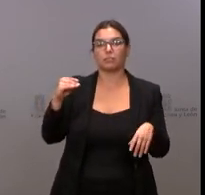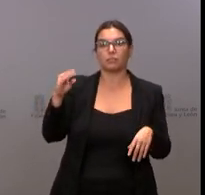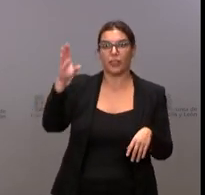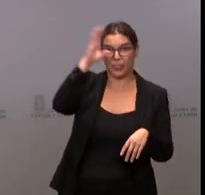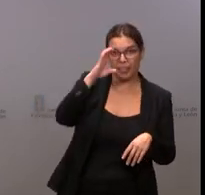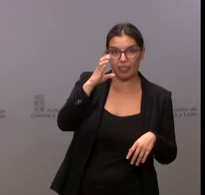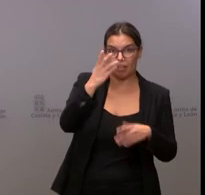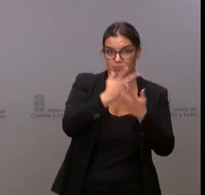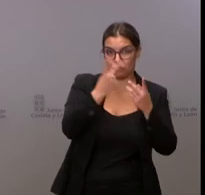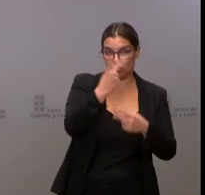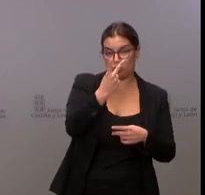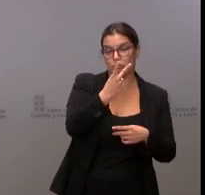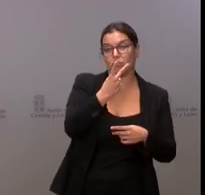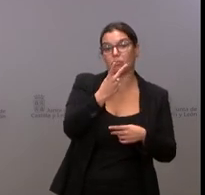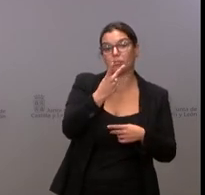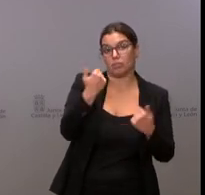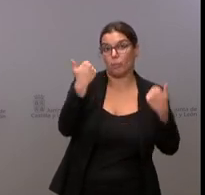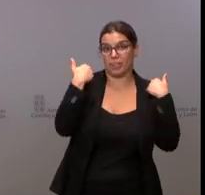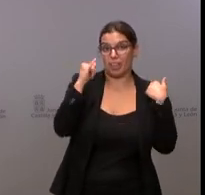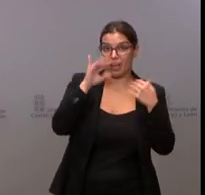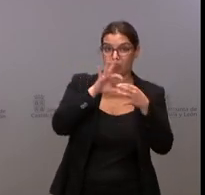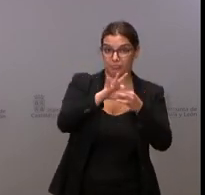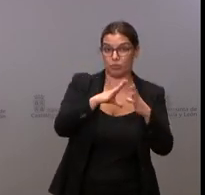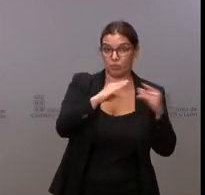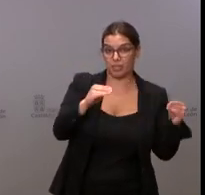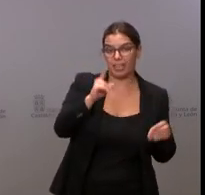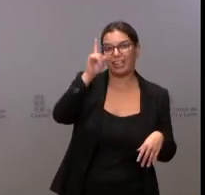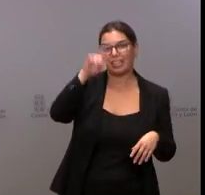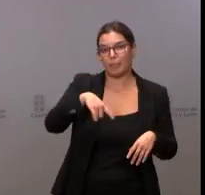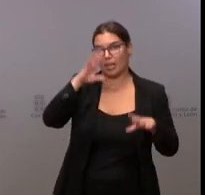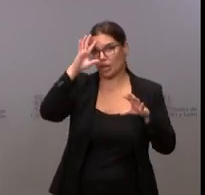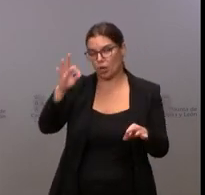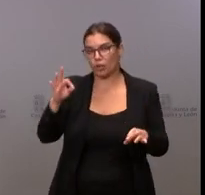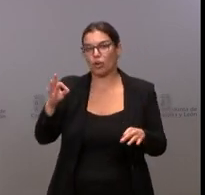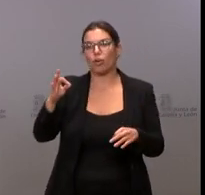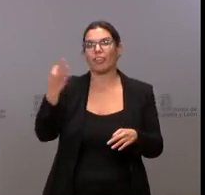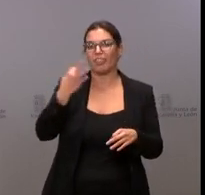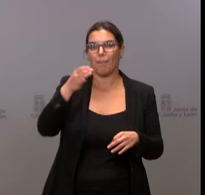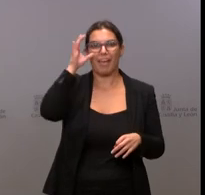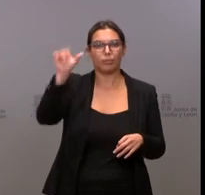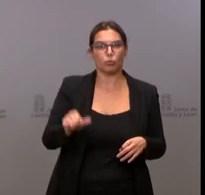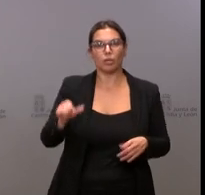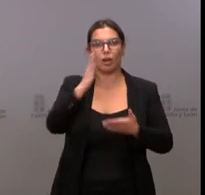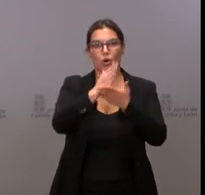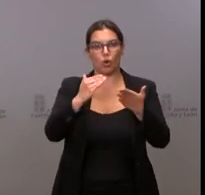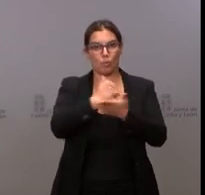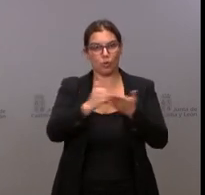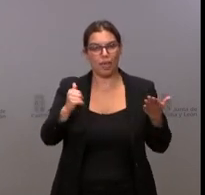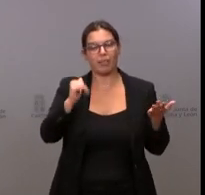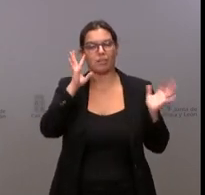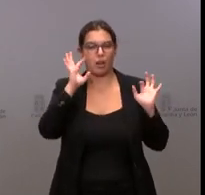con competencias en estos ámbitos y por supuesto debe contar con las comunidades autónomas y lógicamente